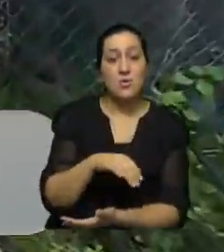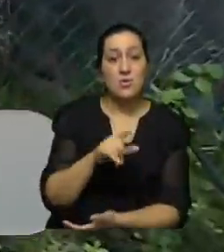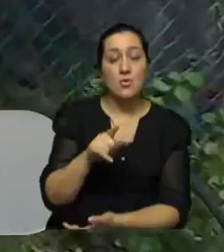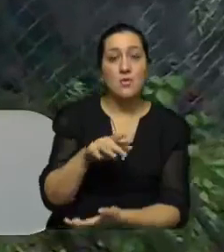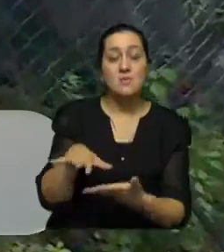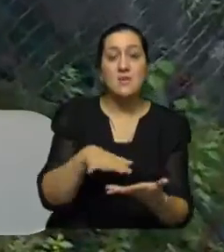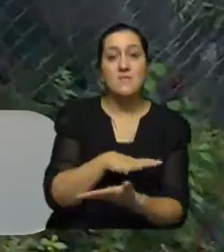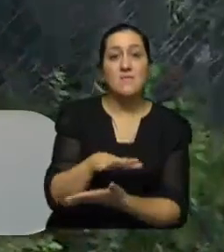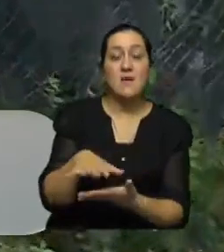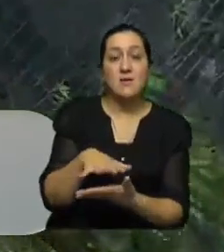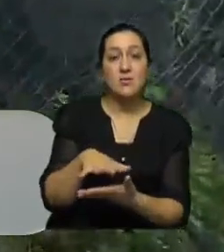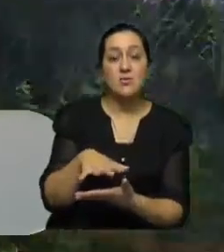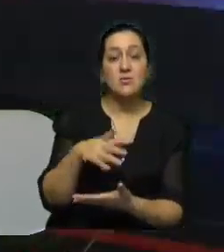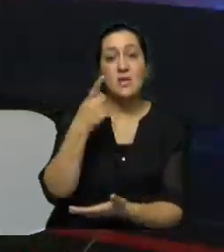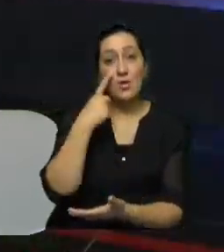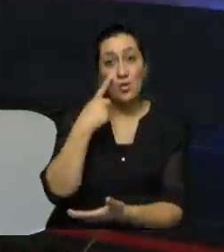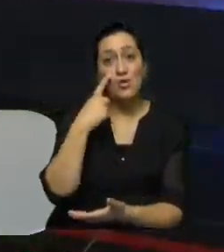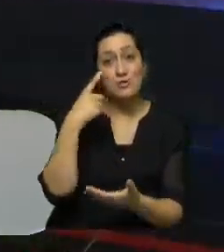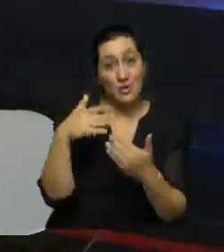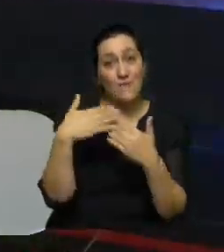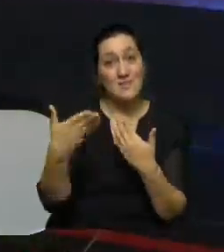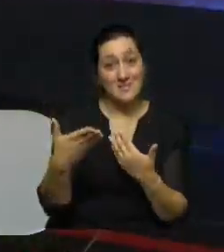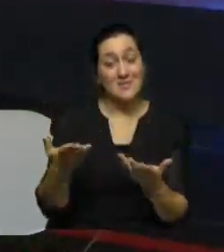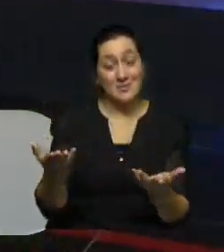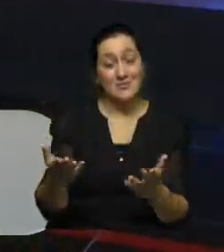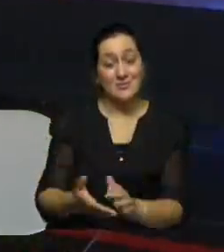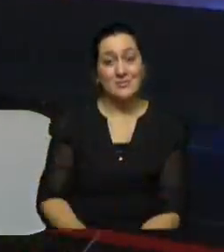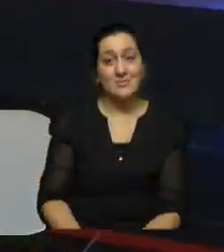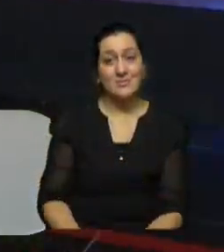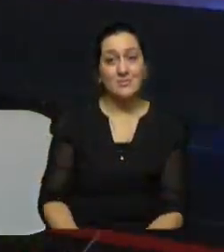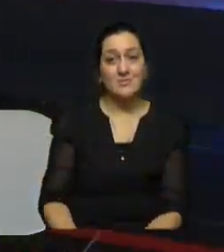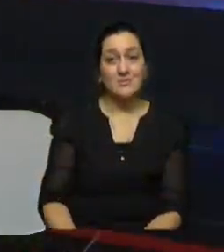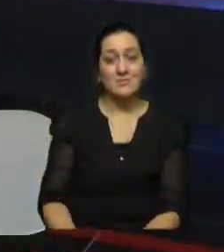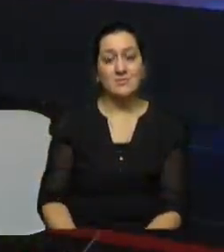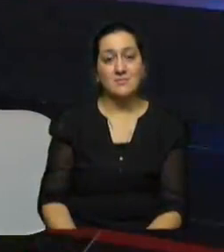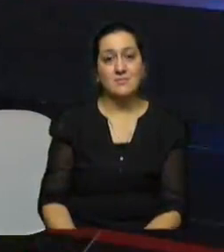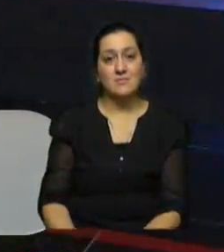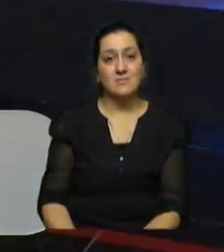JP, en ese barrio sí se conocen los vecinos, no como en otros edificios de apartamentos, ¿no?